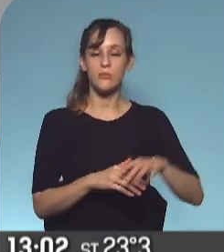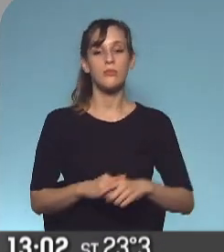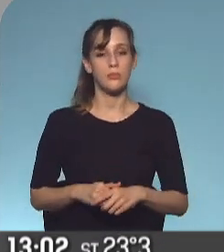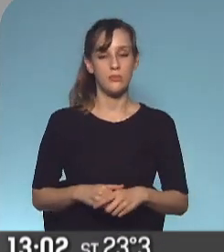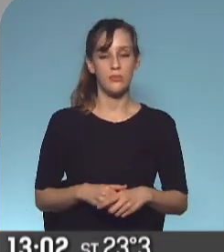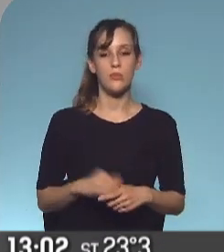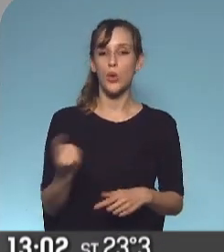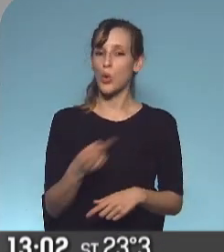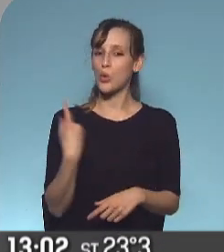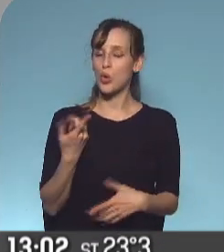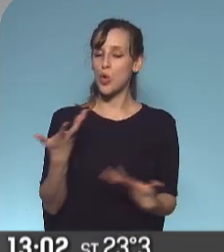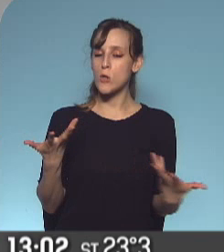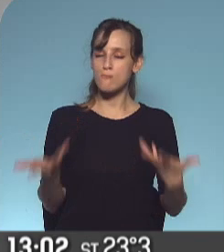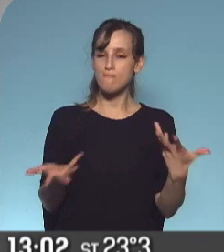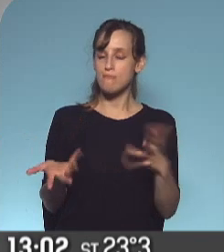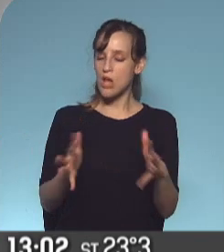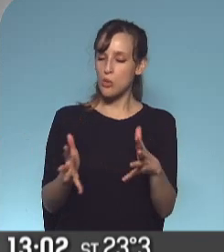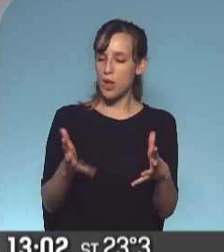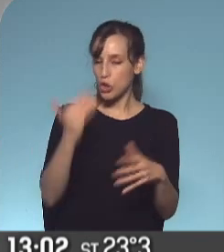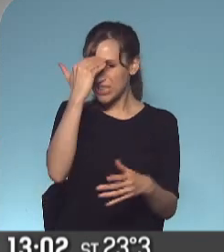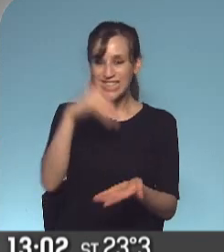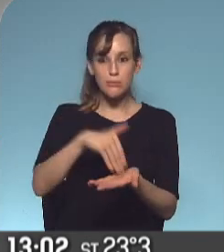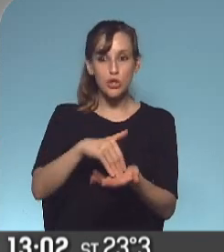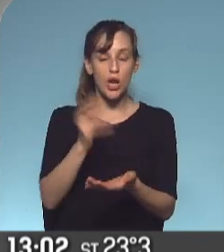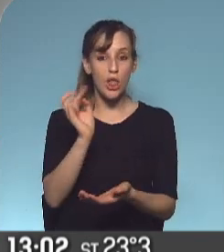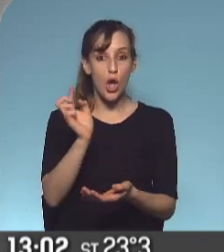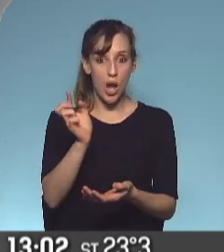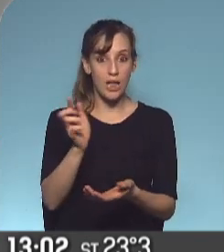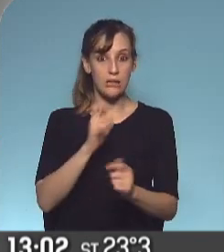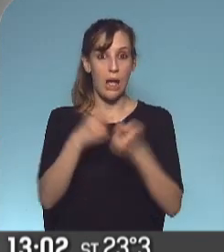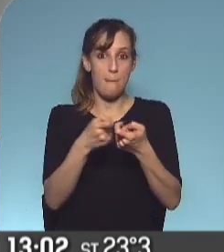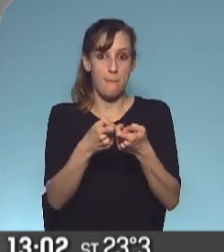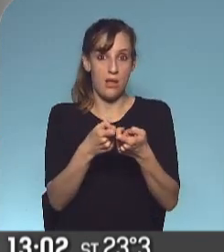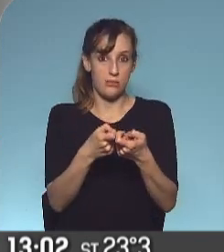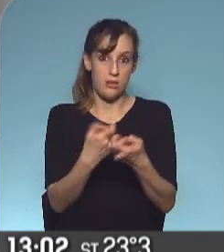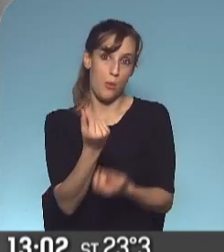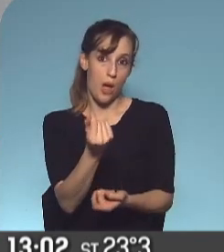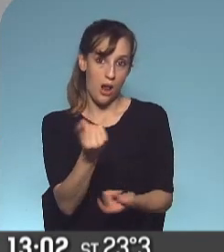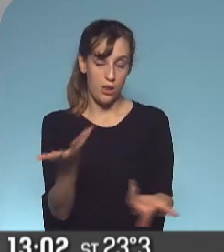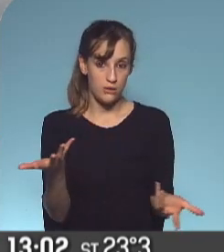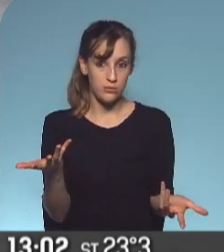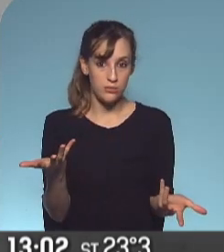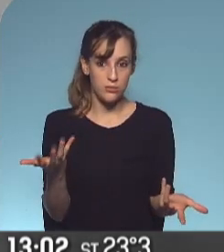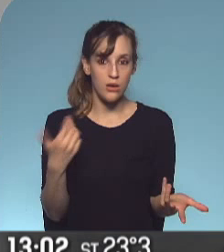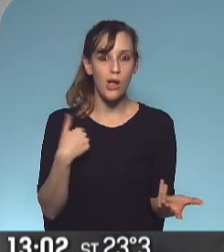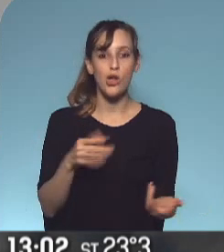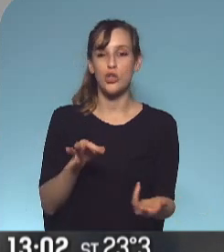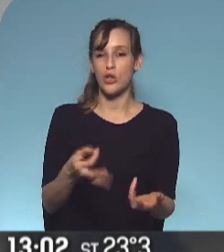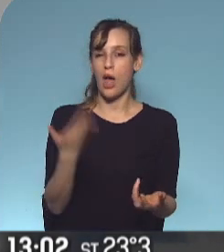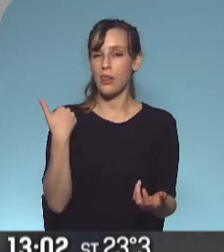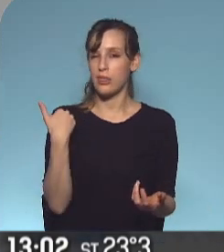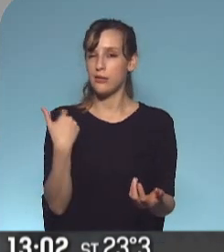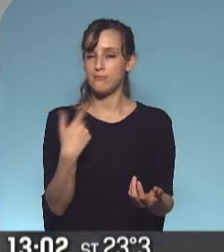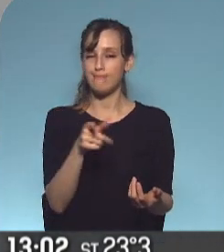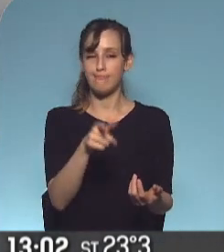mínimo vale a 15 millones de dólares y él dijo lo supe que lo apretaron los llamaron desde